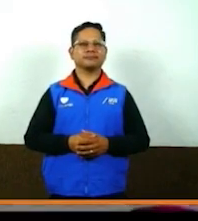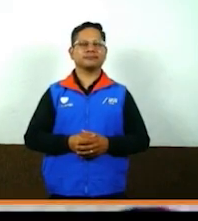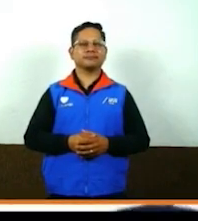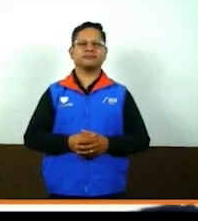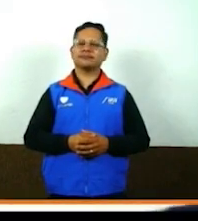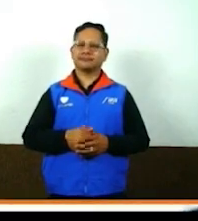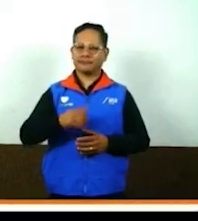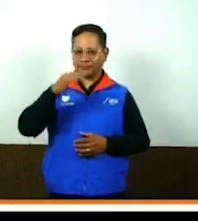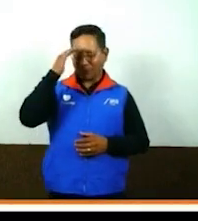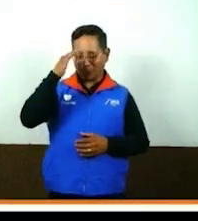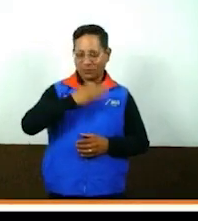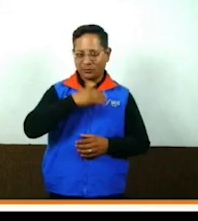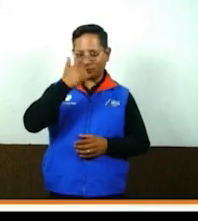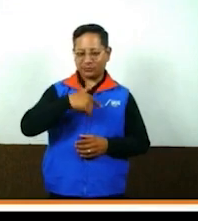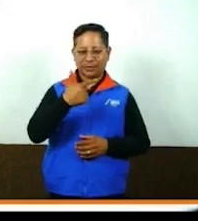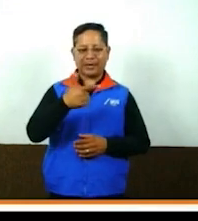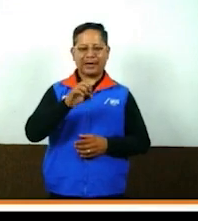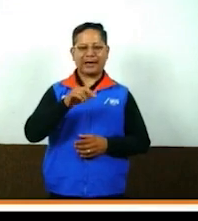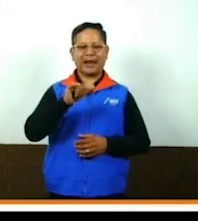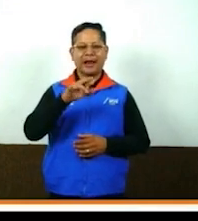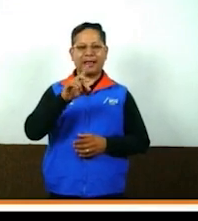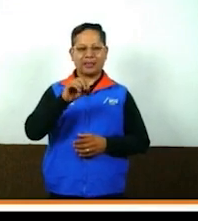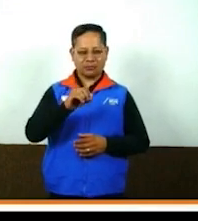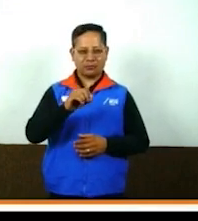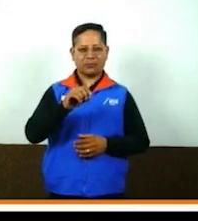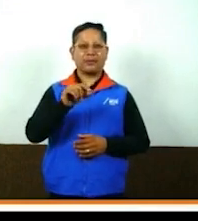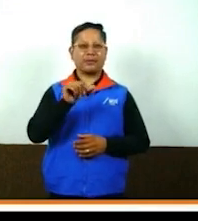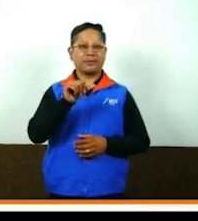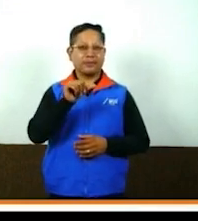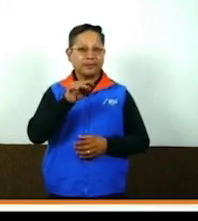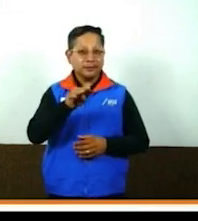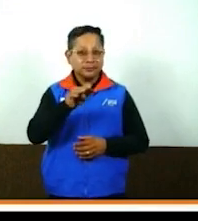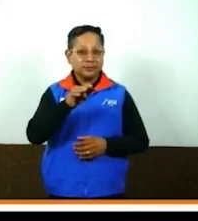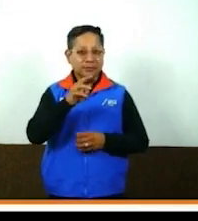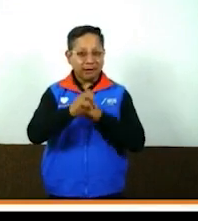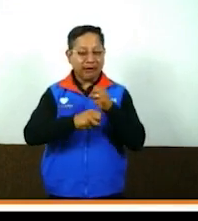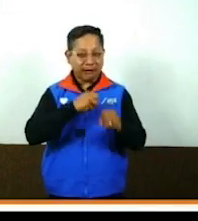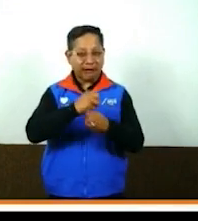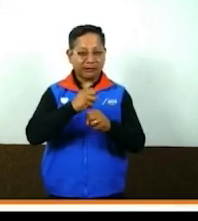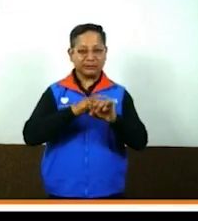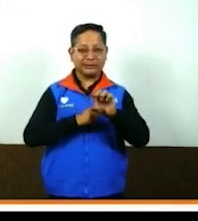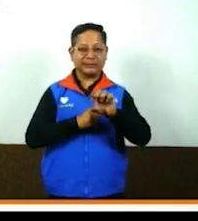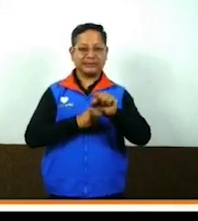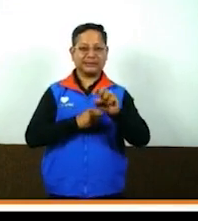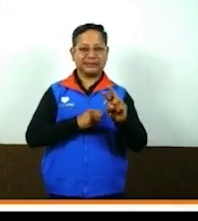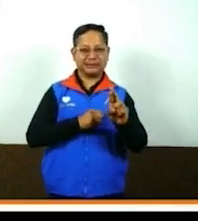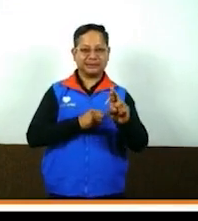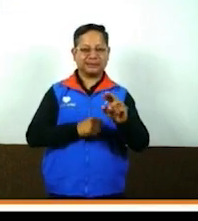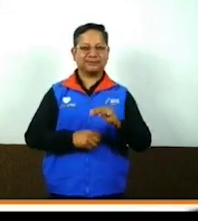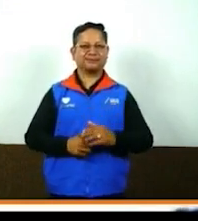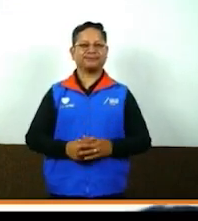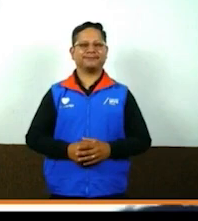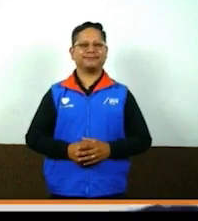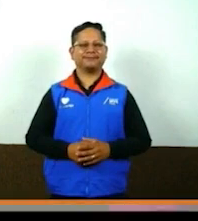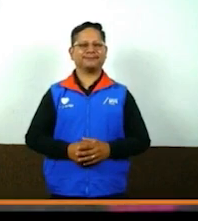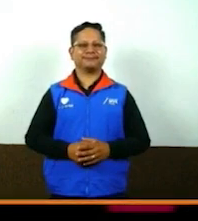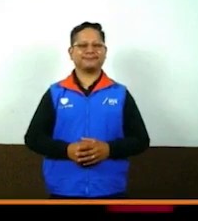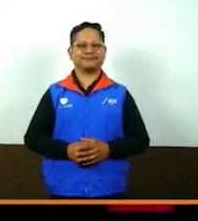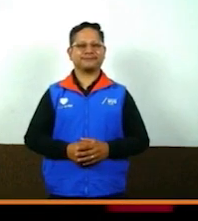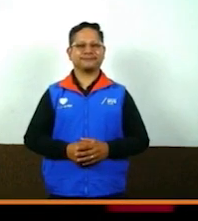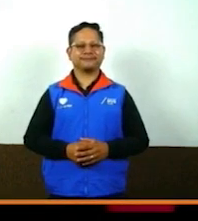¿Qué tal? Buenas noches. Gerardo Granados de Denred México, celebrando 19 años de empresa socialmente responsable.